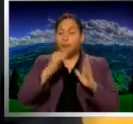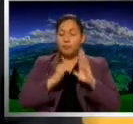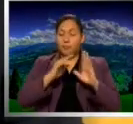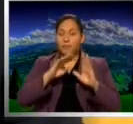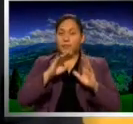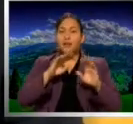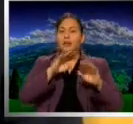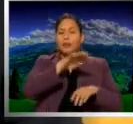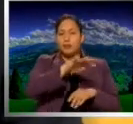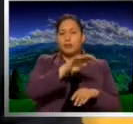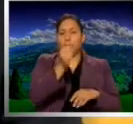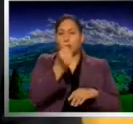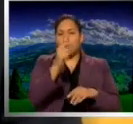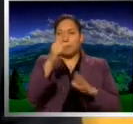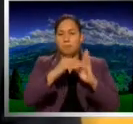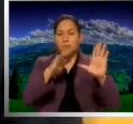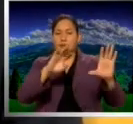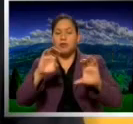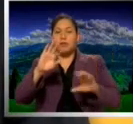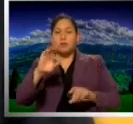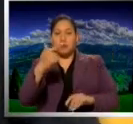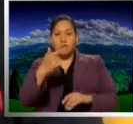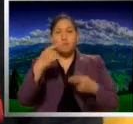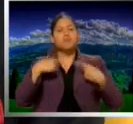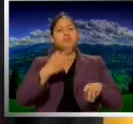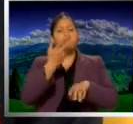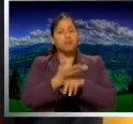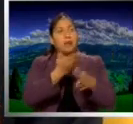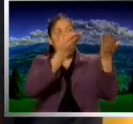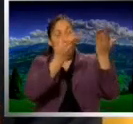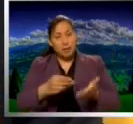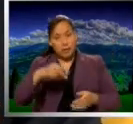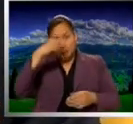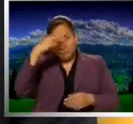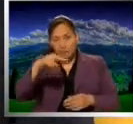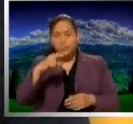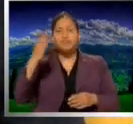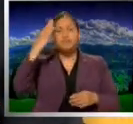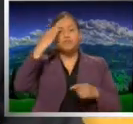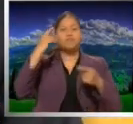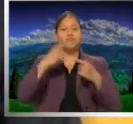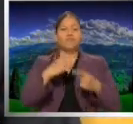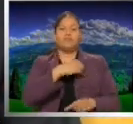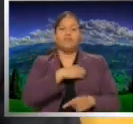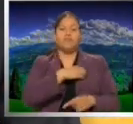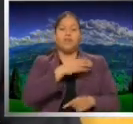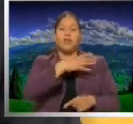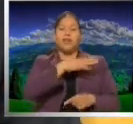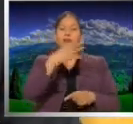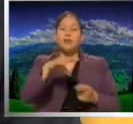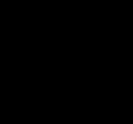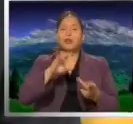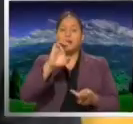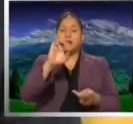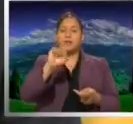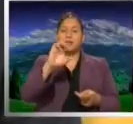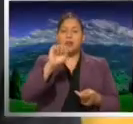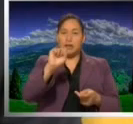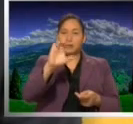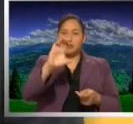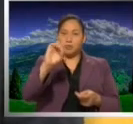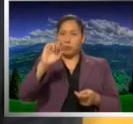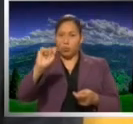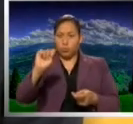de agosto de 1847, los estadounidenses entran al Valle de México, encabezados por el general Scott.